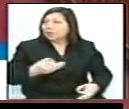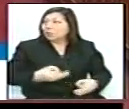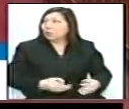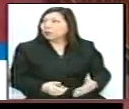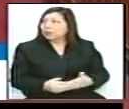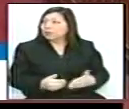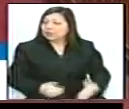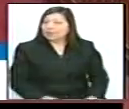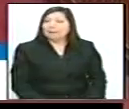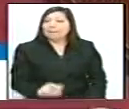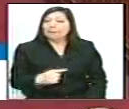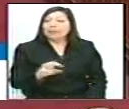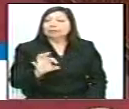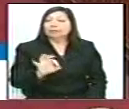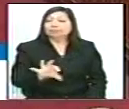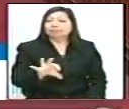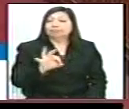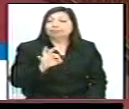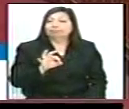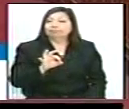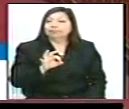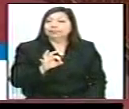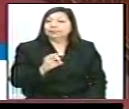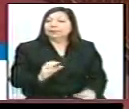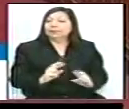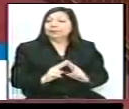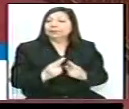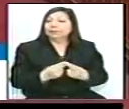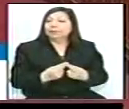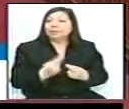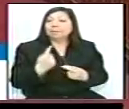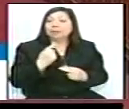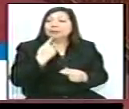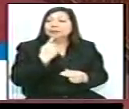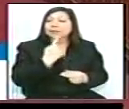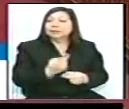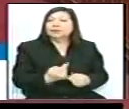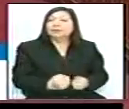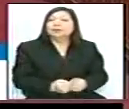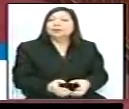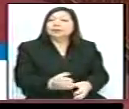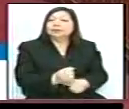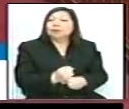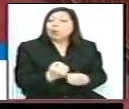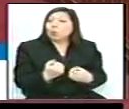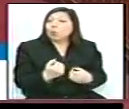declarados aptos para ser elegidos, efectuando la convocatoria por invitación. La